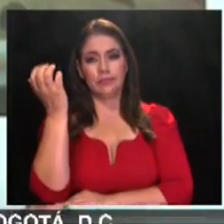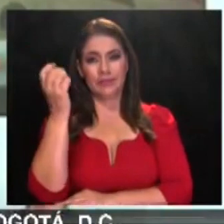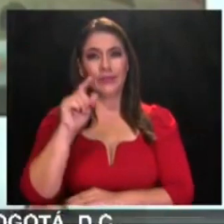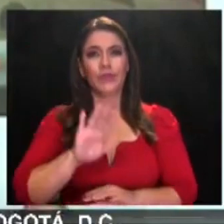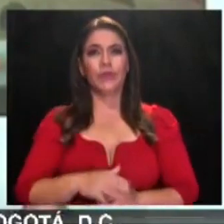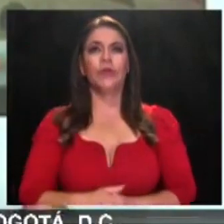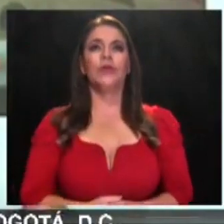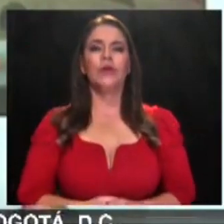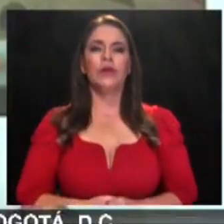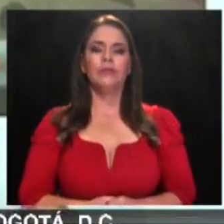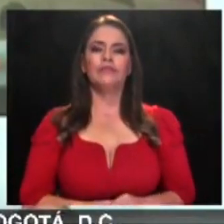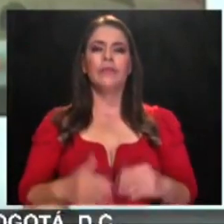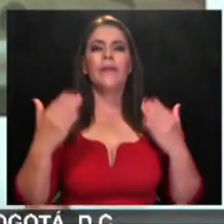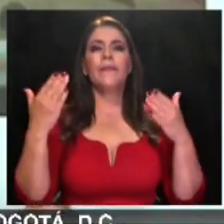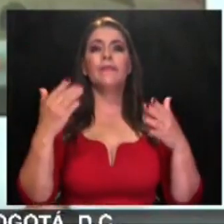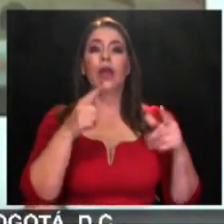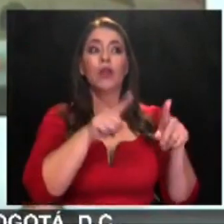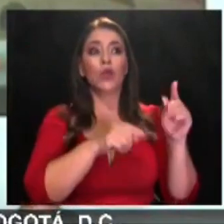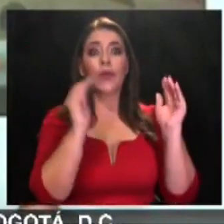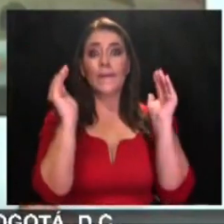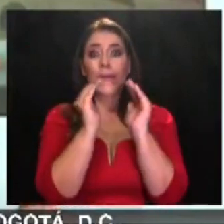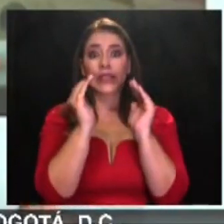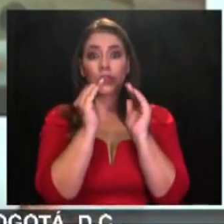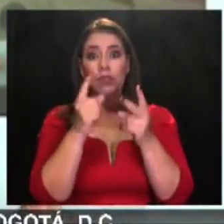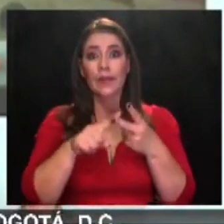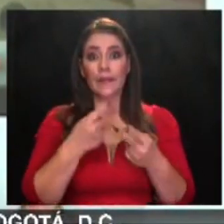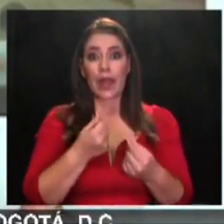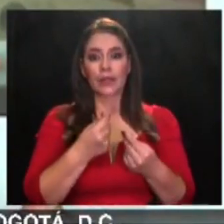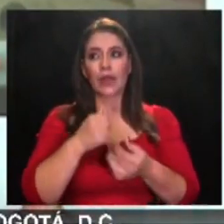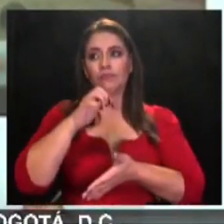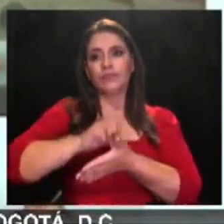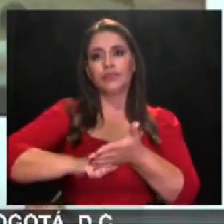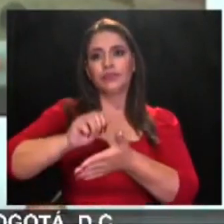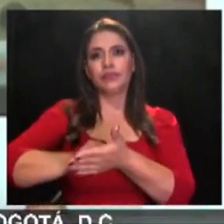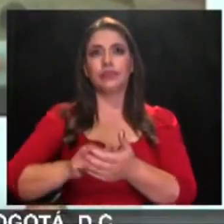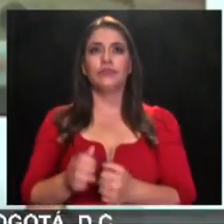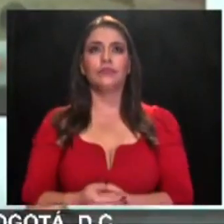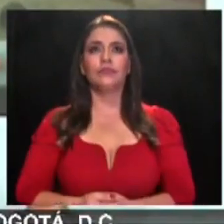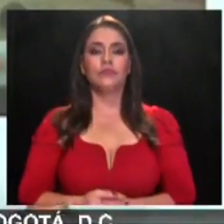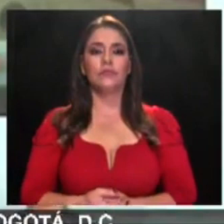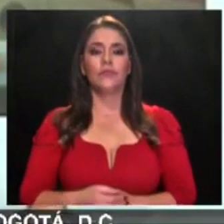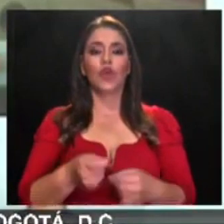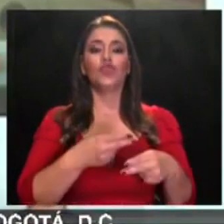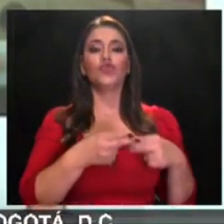siguiente limitación: los meses que dura la pandemia, o sea, hasta el